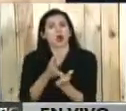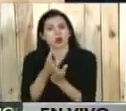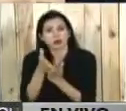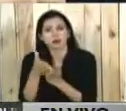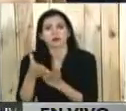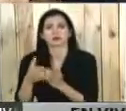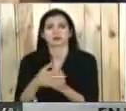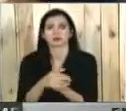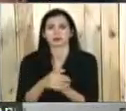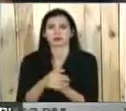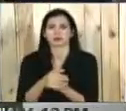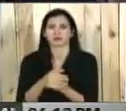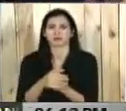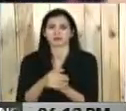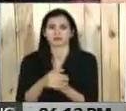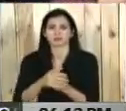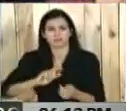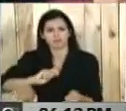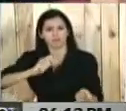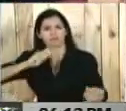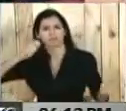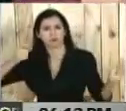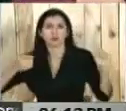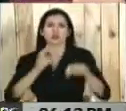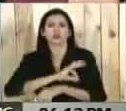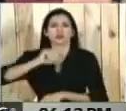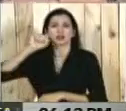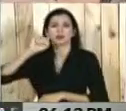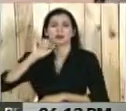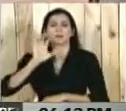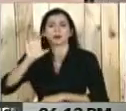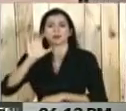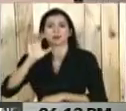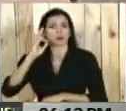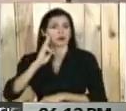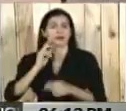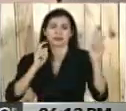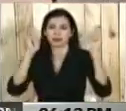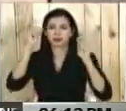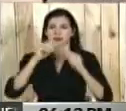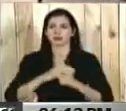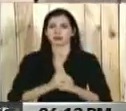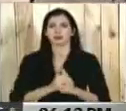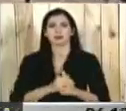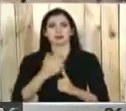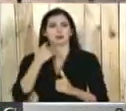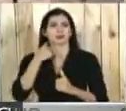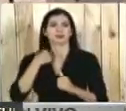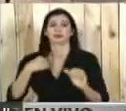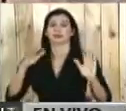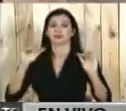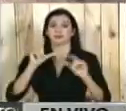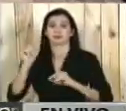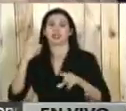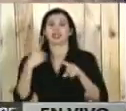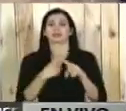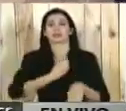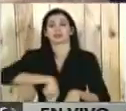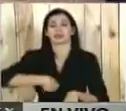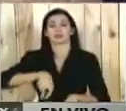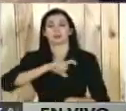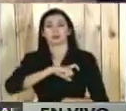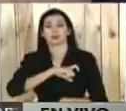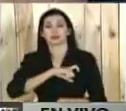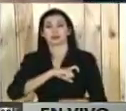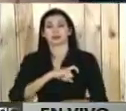construyendo la patria de Bolívar, la patria de Chávez. Despide en estos momentos al expresidente de España, ex